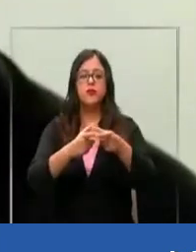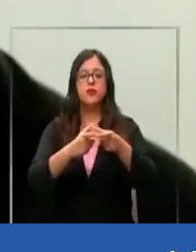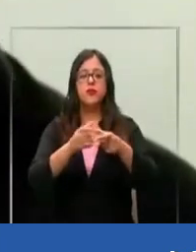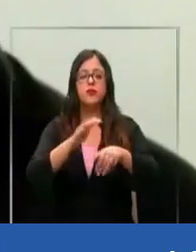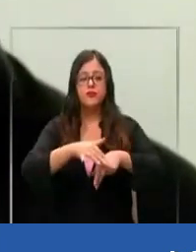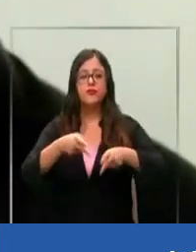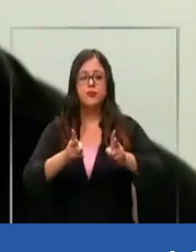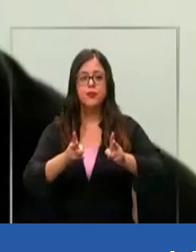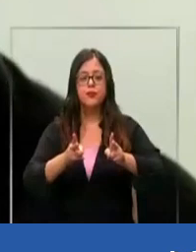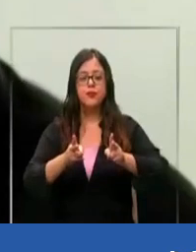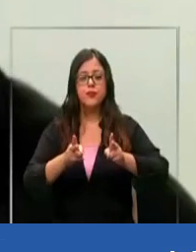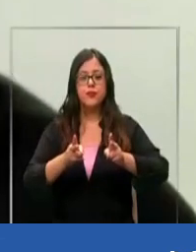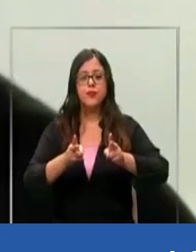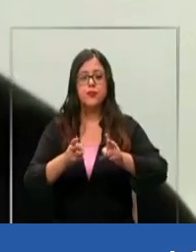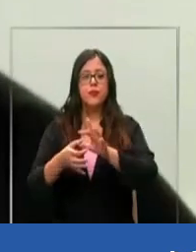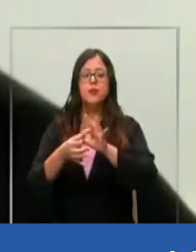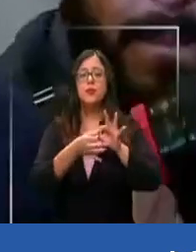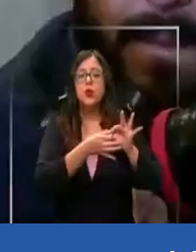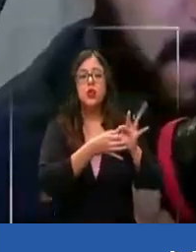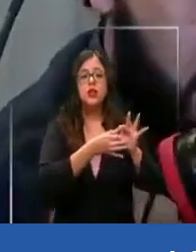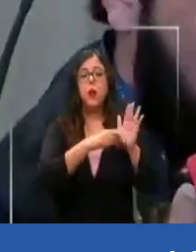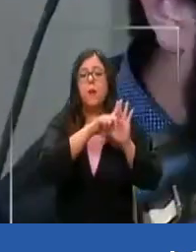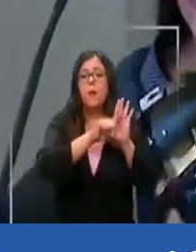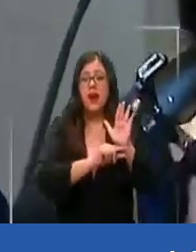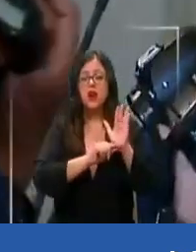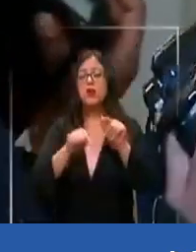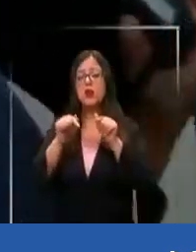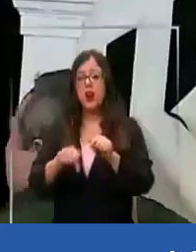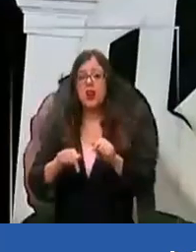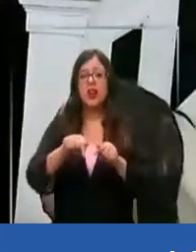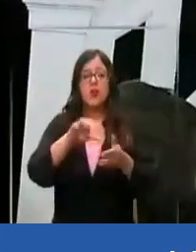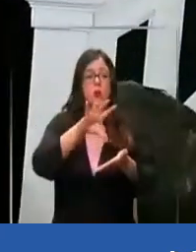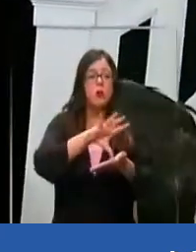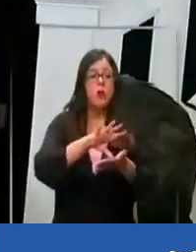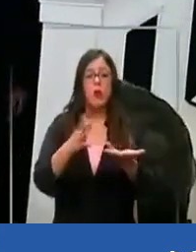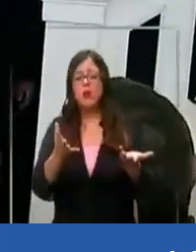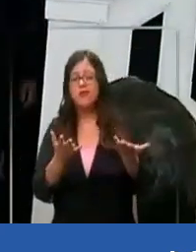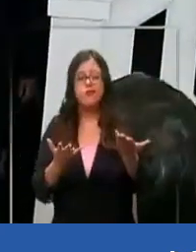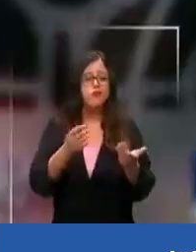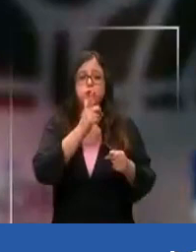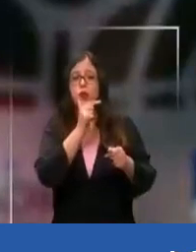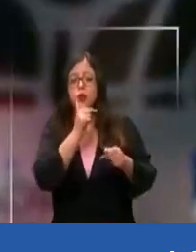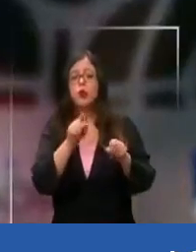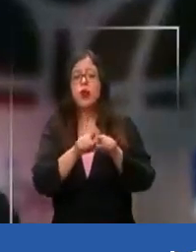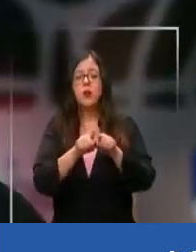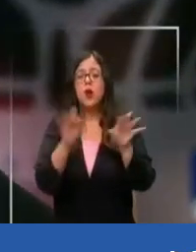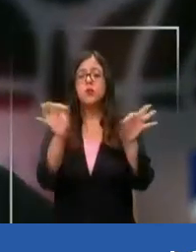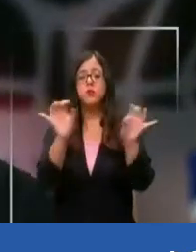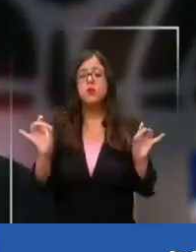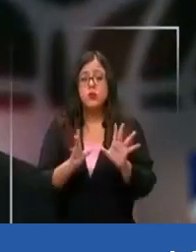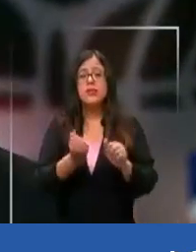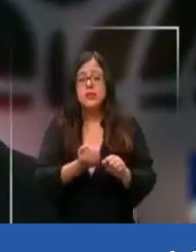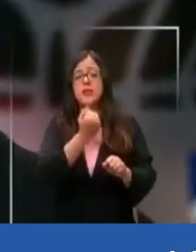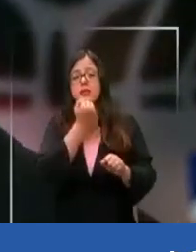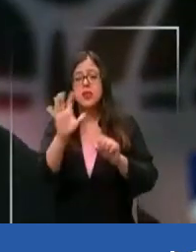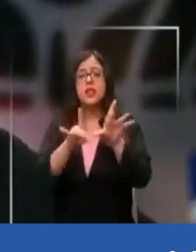Admisibilidad por motivos menores. De un país un poco a la deriva habló el expresidente Lagos, advirtiendo que puede ser fatal